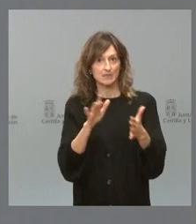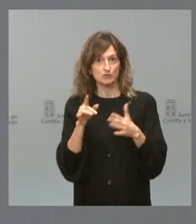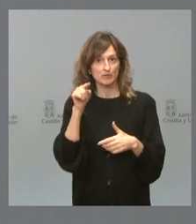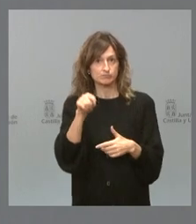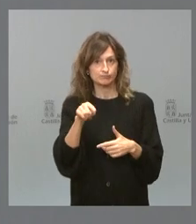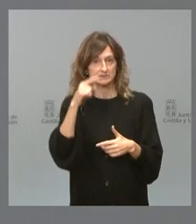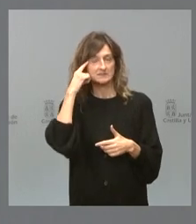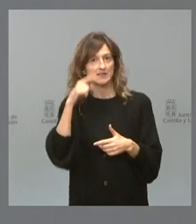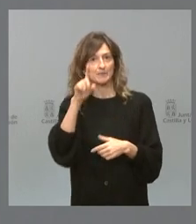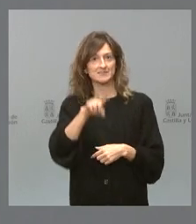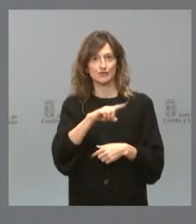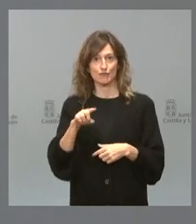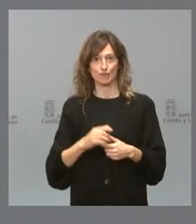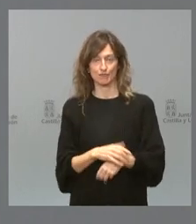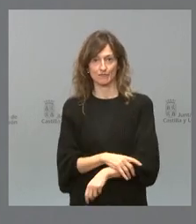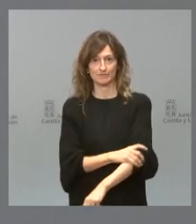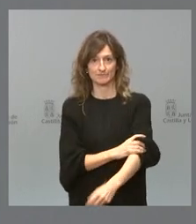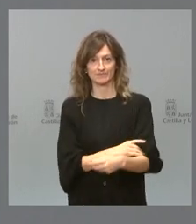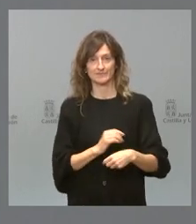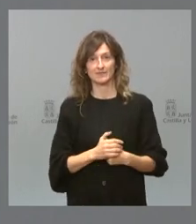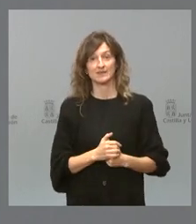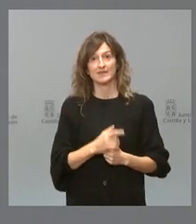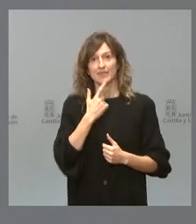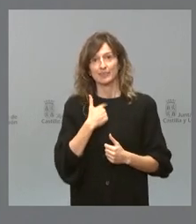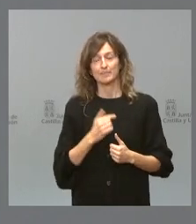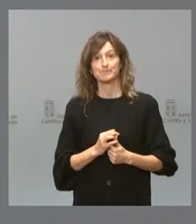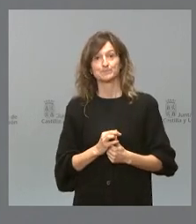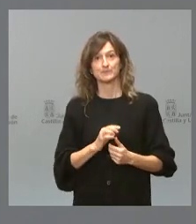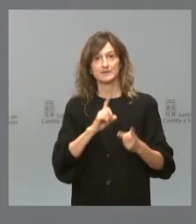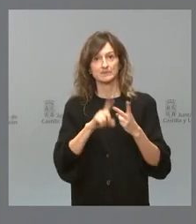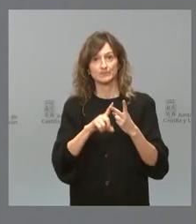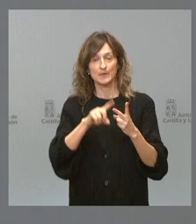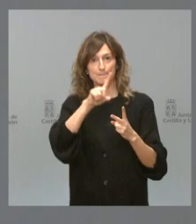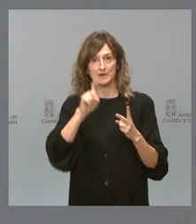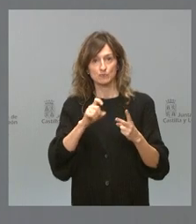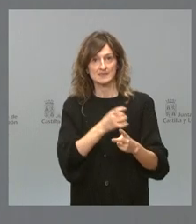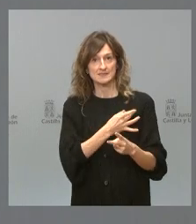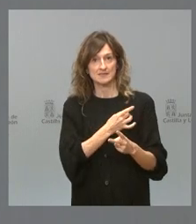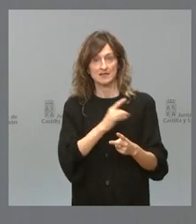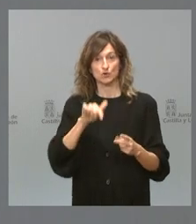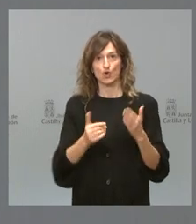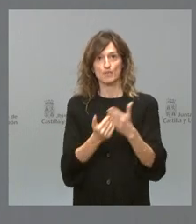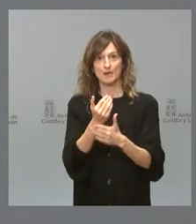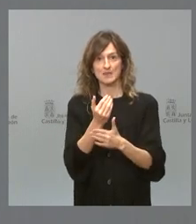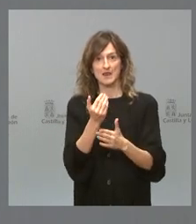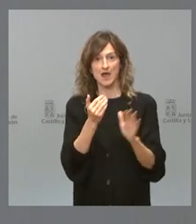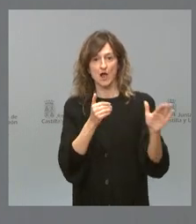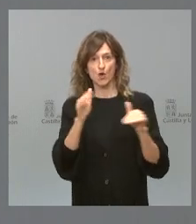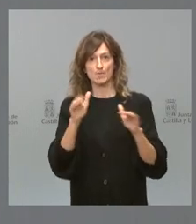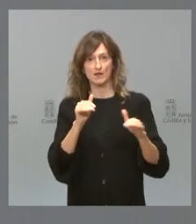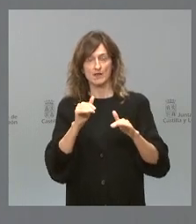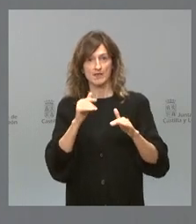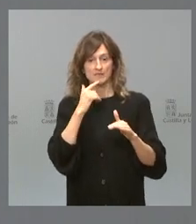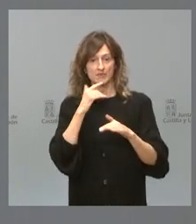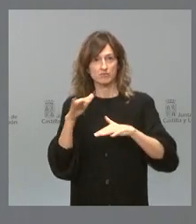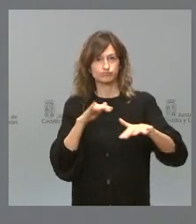eso para empezar si tiene una fecha pues si puede decirnosla y luego quería preguntarle también los sindicatos han presentado esta mañana una convocatoria de movilización